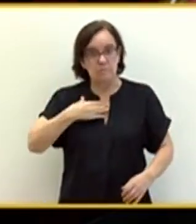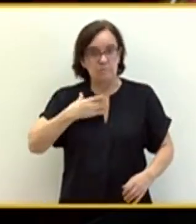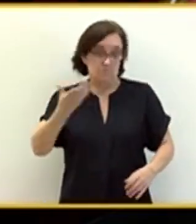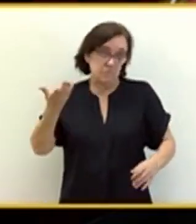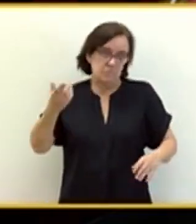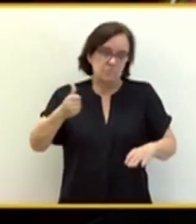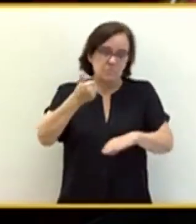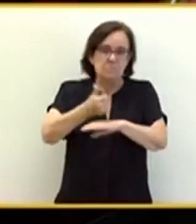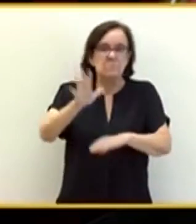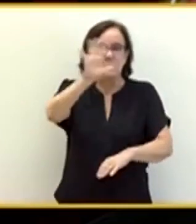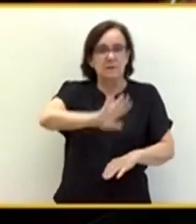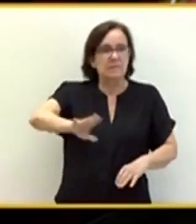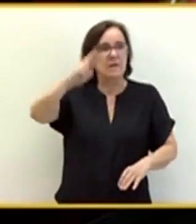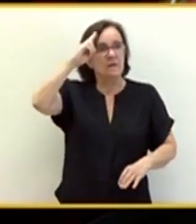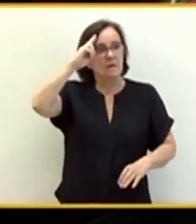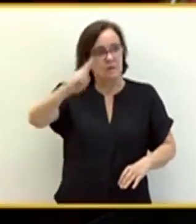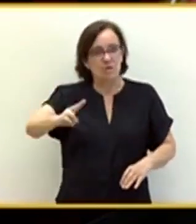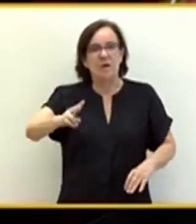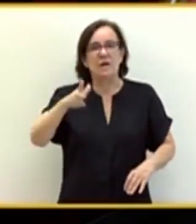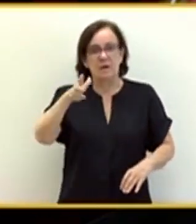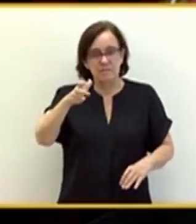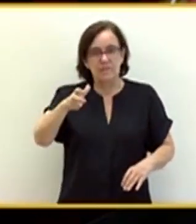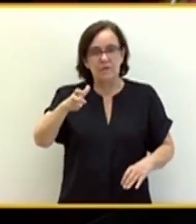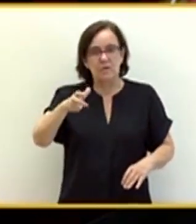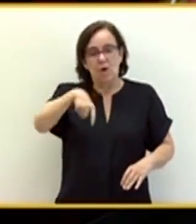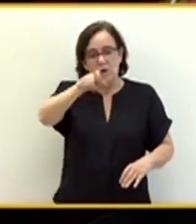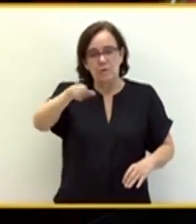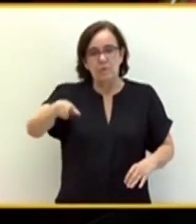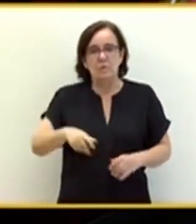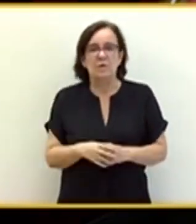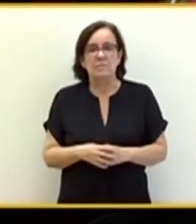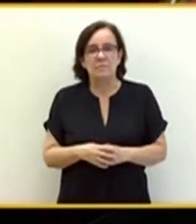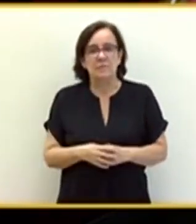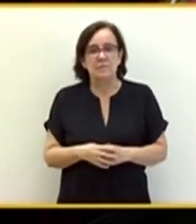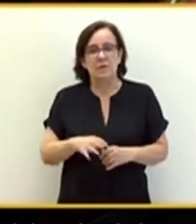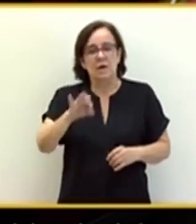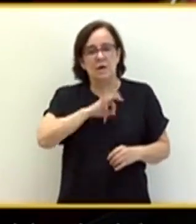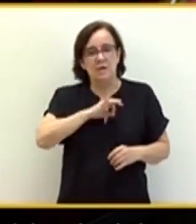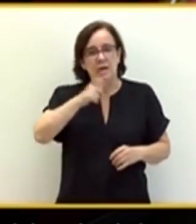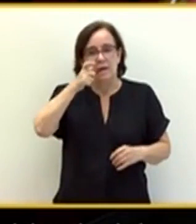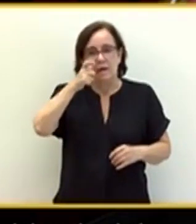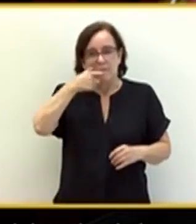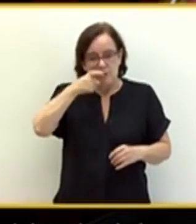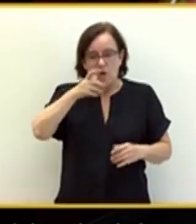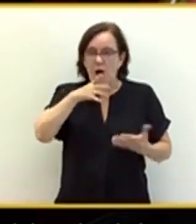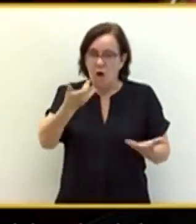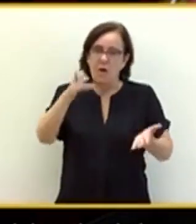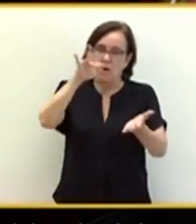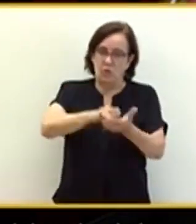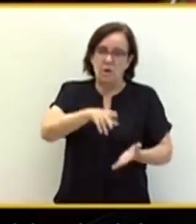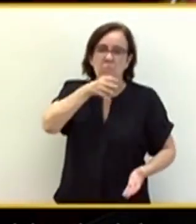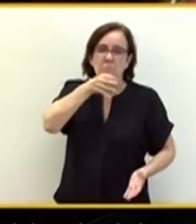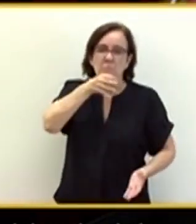soberanía nacional, respeten el derecho de los ciudadanos y el señor Feijóo tiene la palabra.